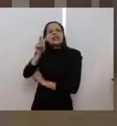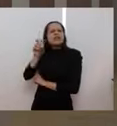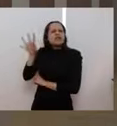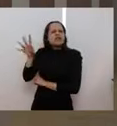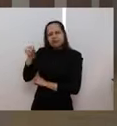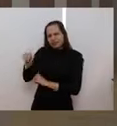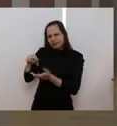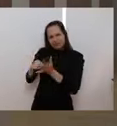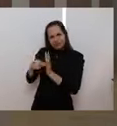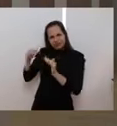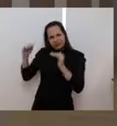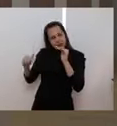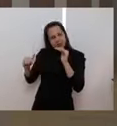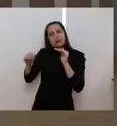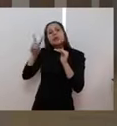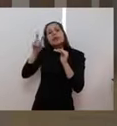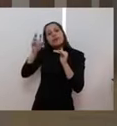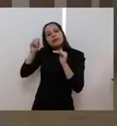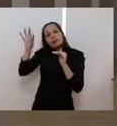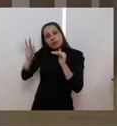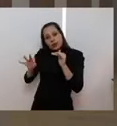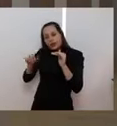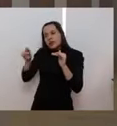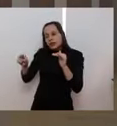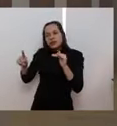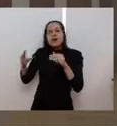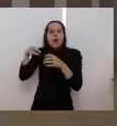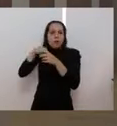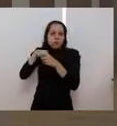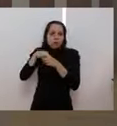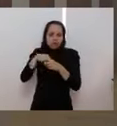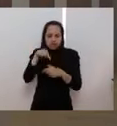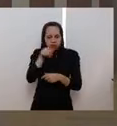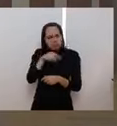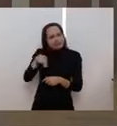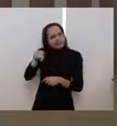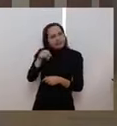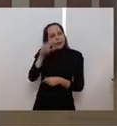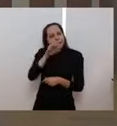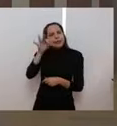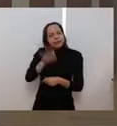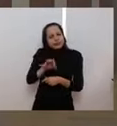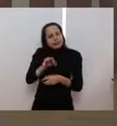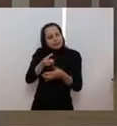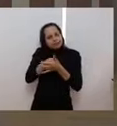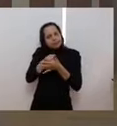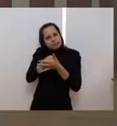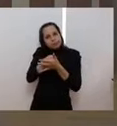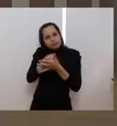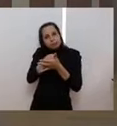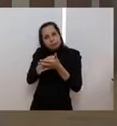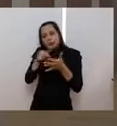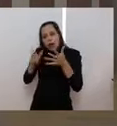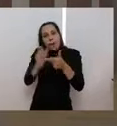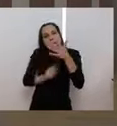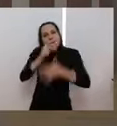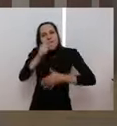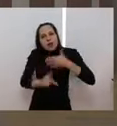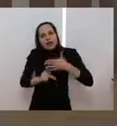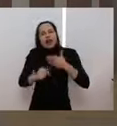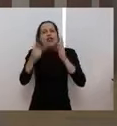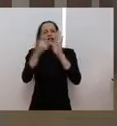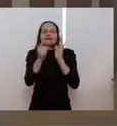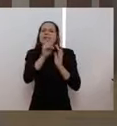72 por ciento de la planta autorizada ese otro porcentaje estamos trabajando y es uno de los proyectos que tenemos para el